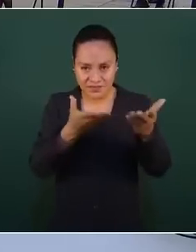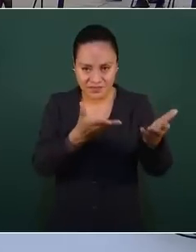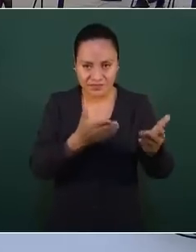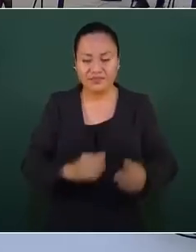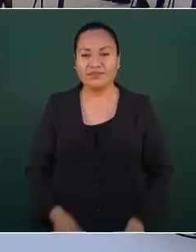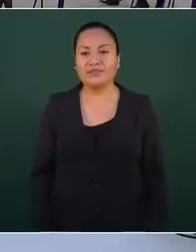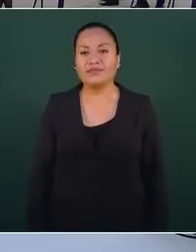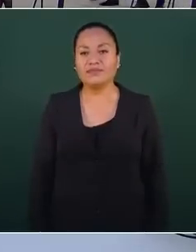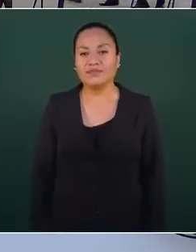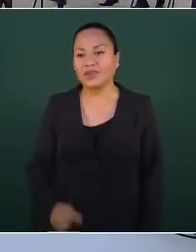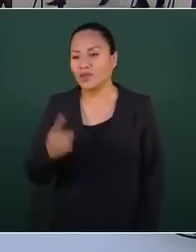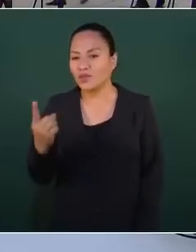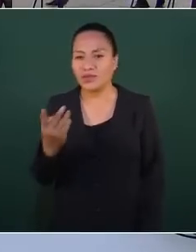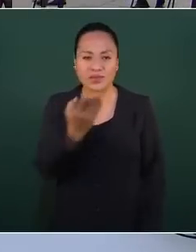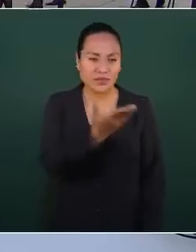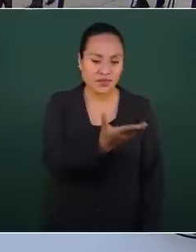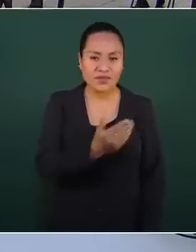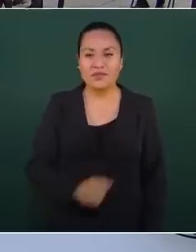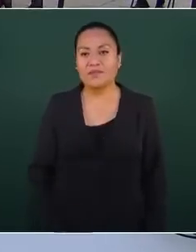La compañera.